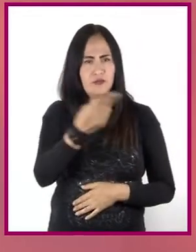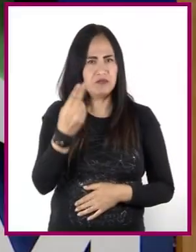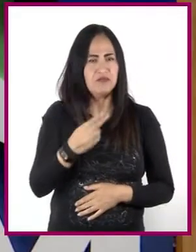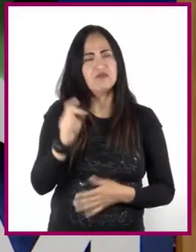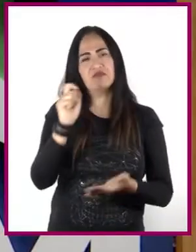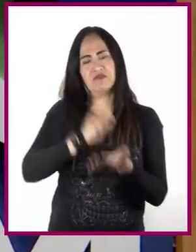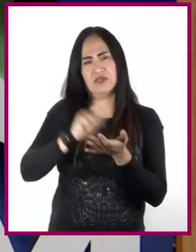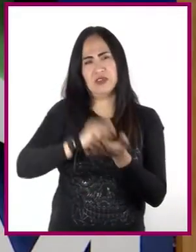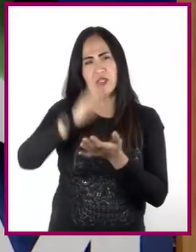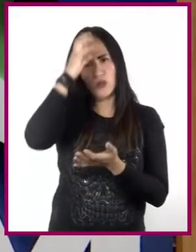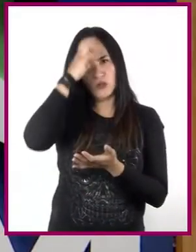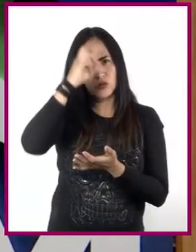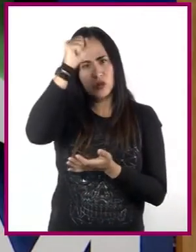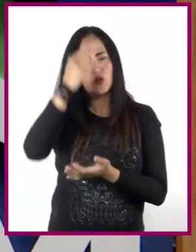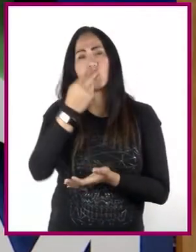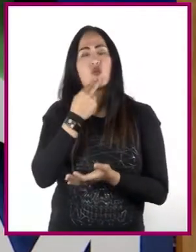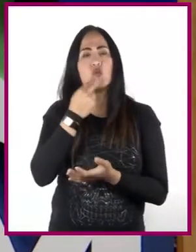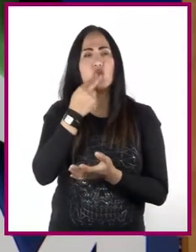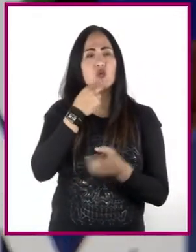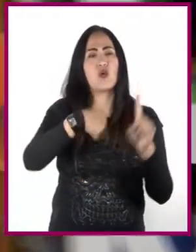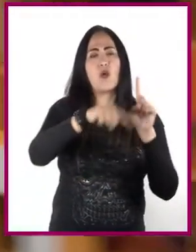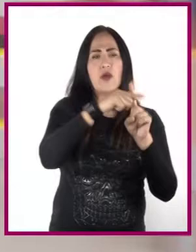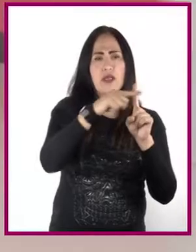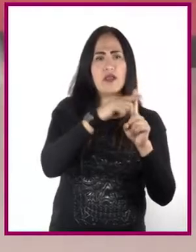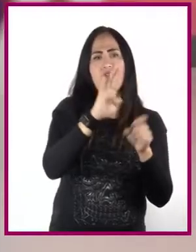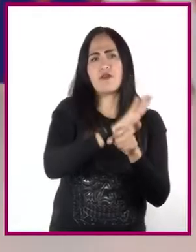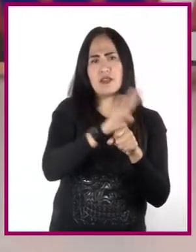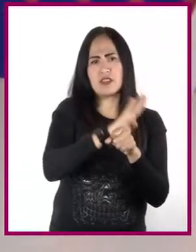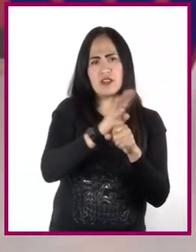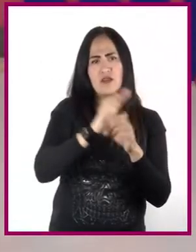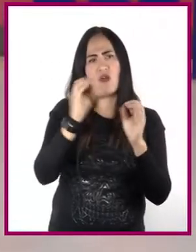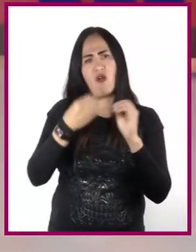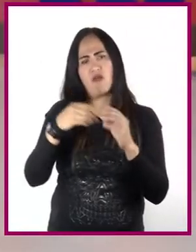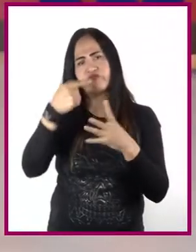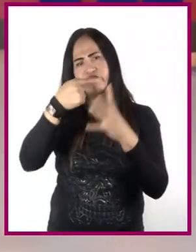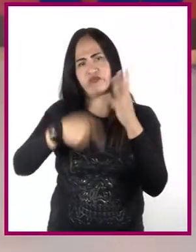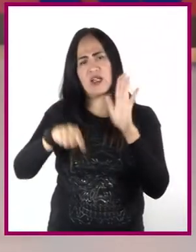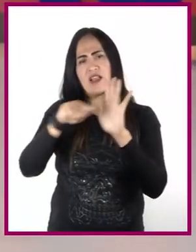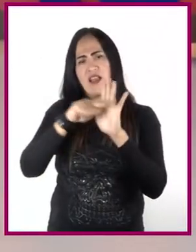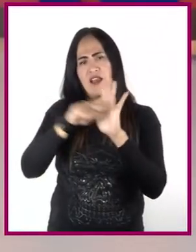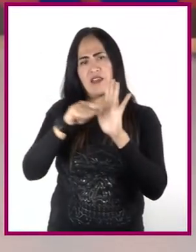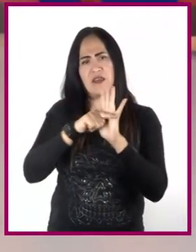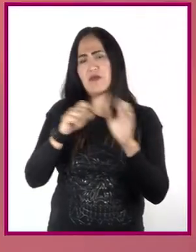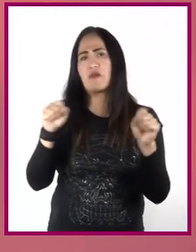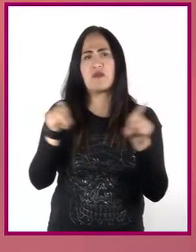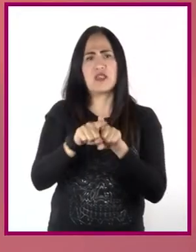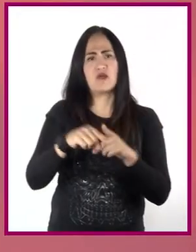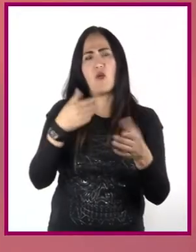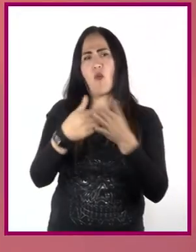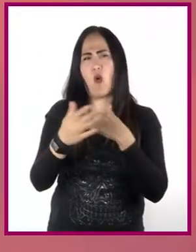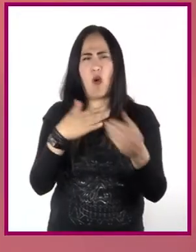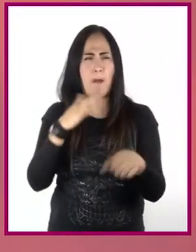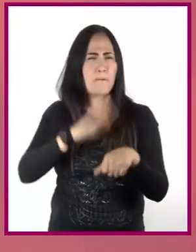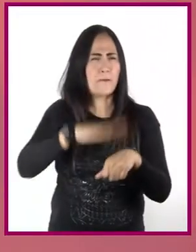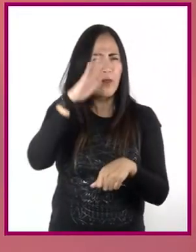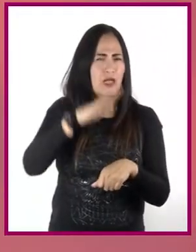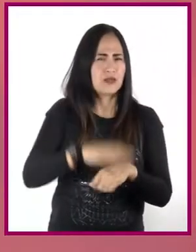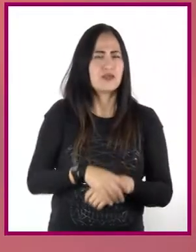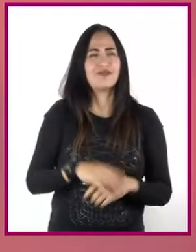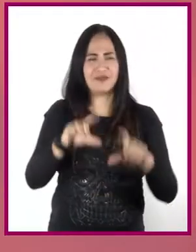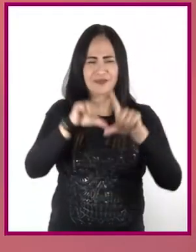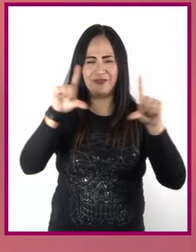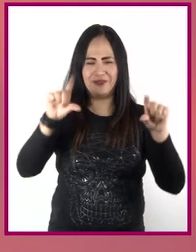conceptos, usos, ventajas, desventajas y, por supuesto, llegar a las nuevas tendencias. Leamos un